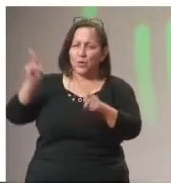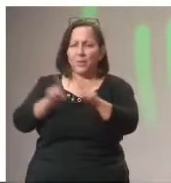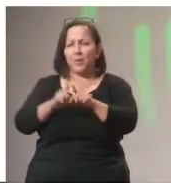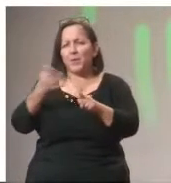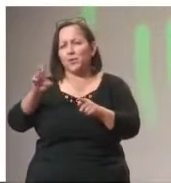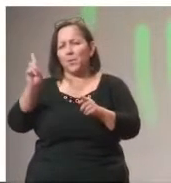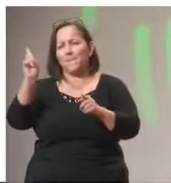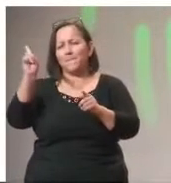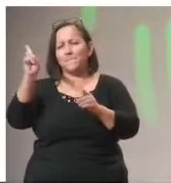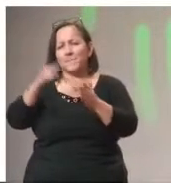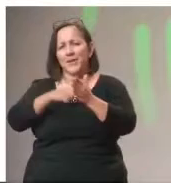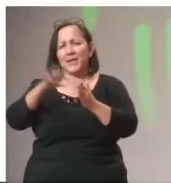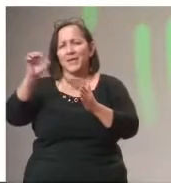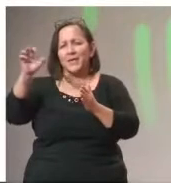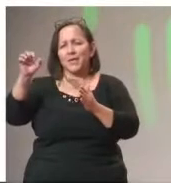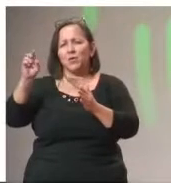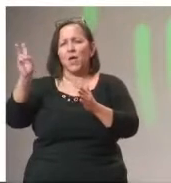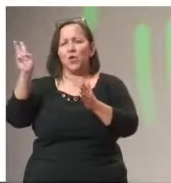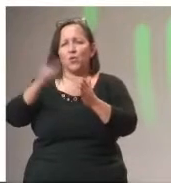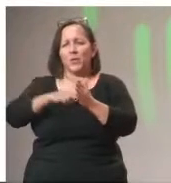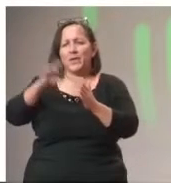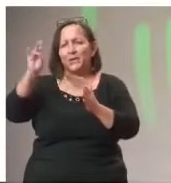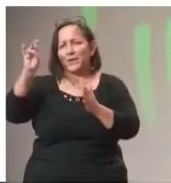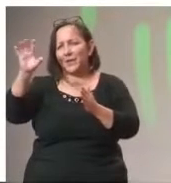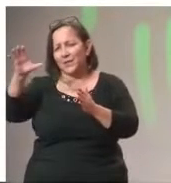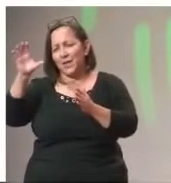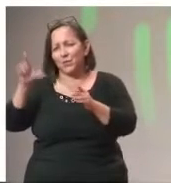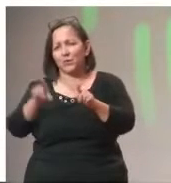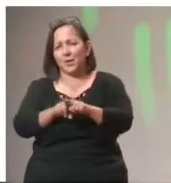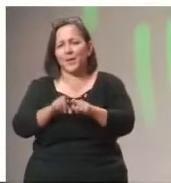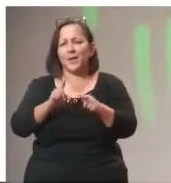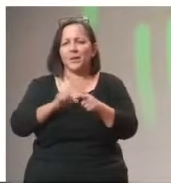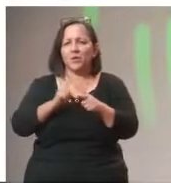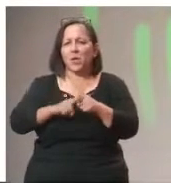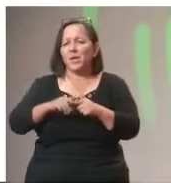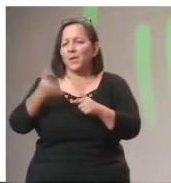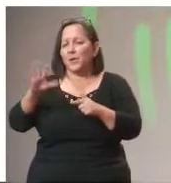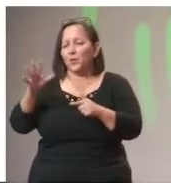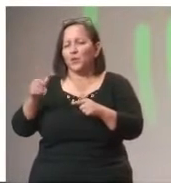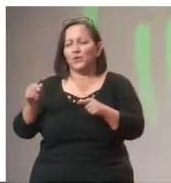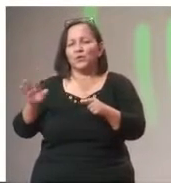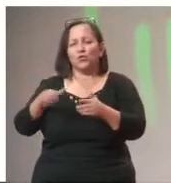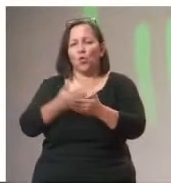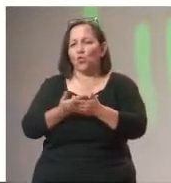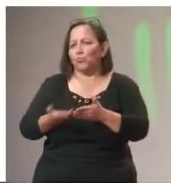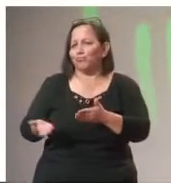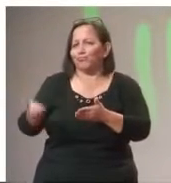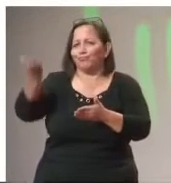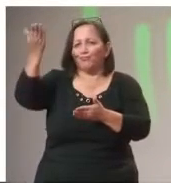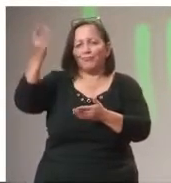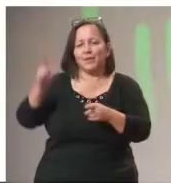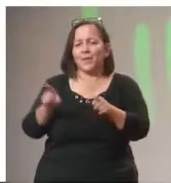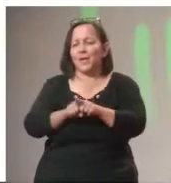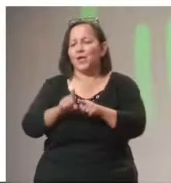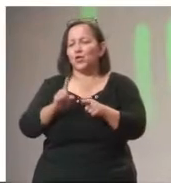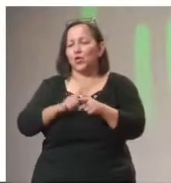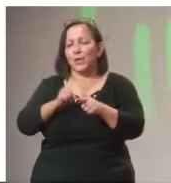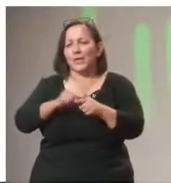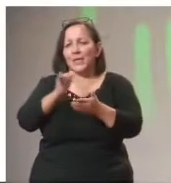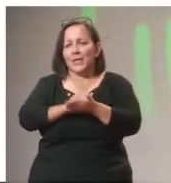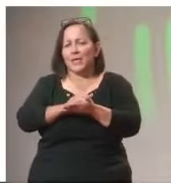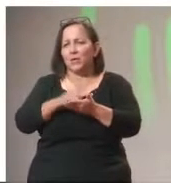1500 a los 2700, que prácticamente es toda la cota de elevación. Entonces, ya teniendo ese